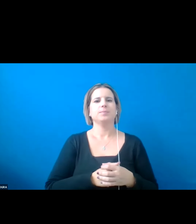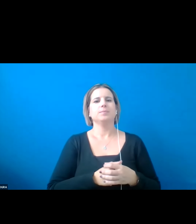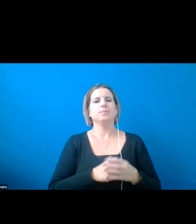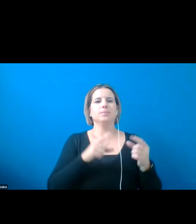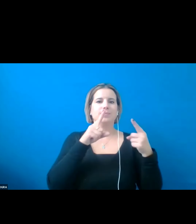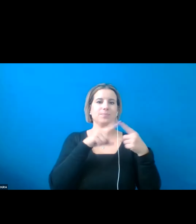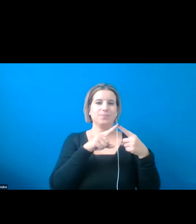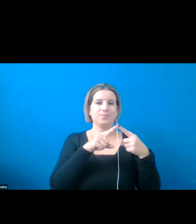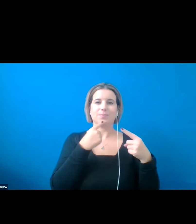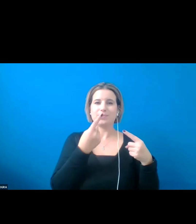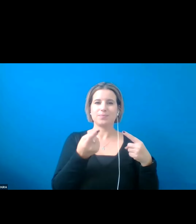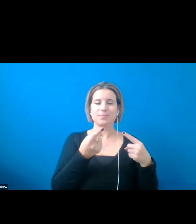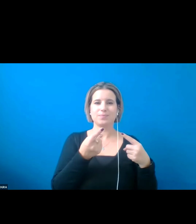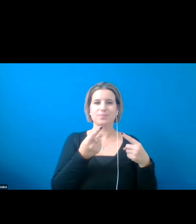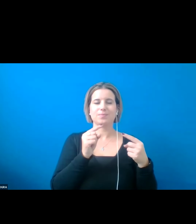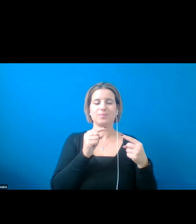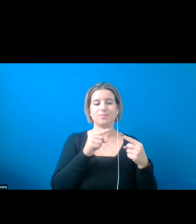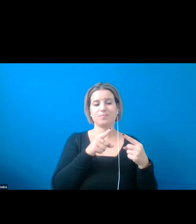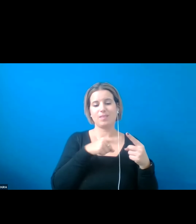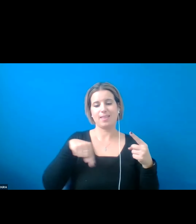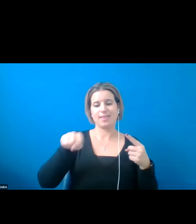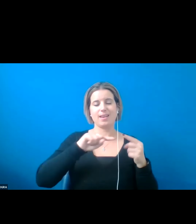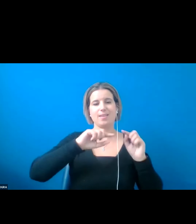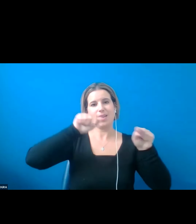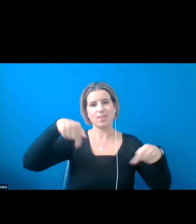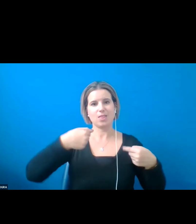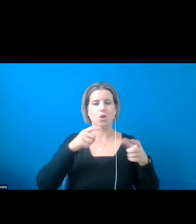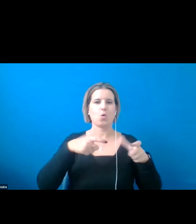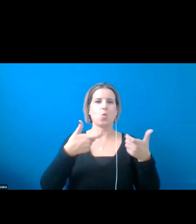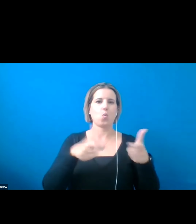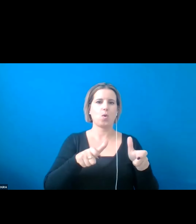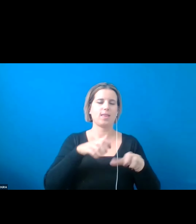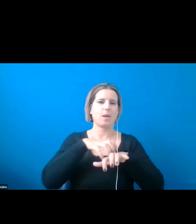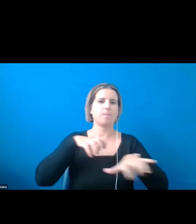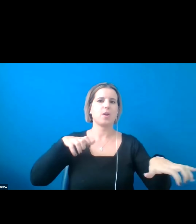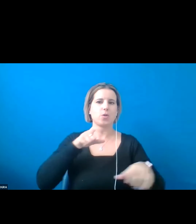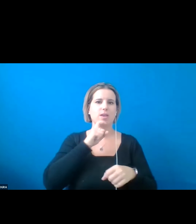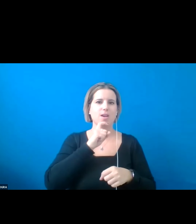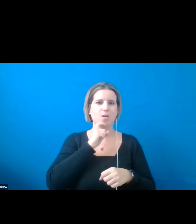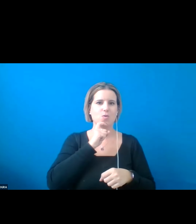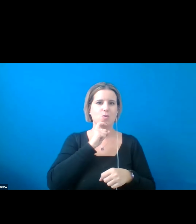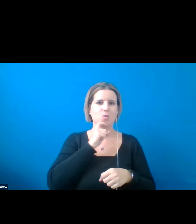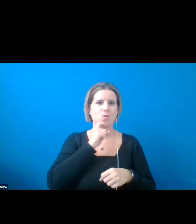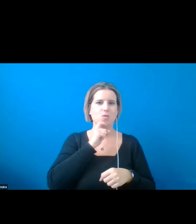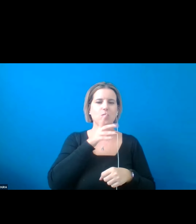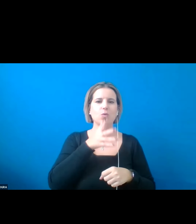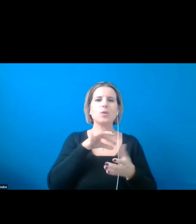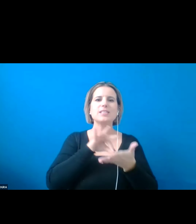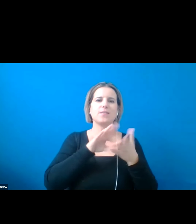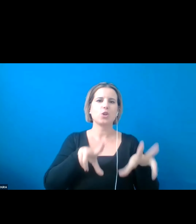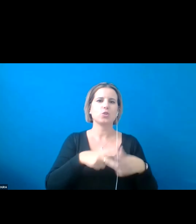en nuestra verdad que seguro suele ser en la mayoría de los casos a través de las unidades de salud mental comunitaria